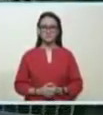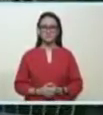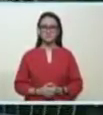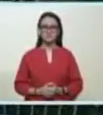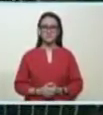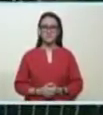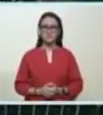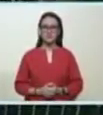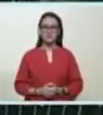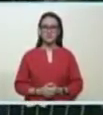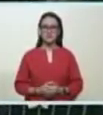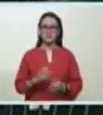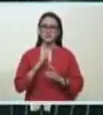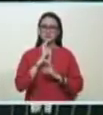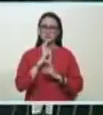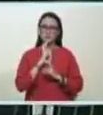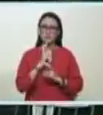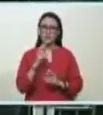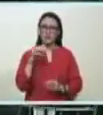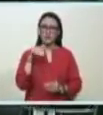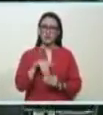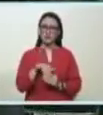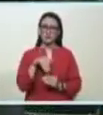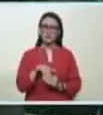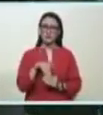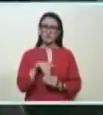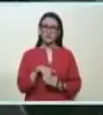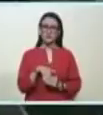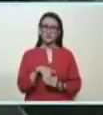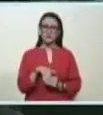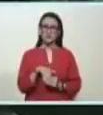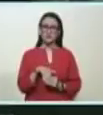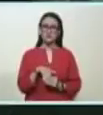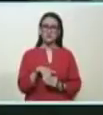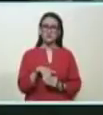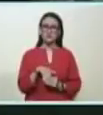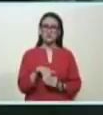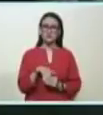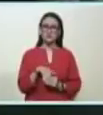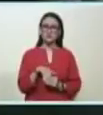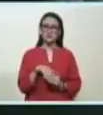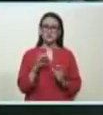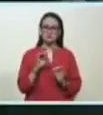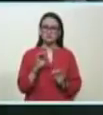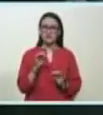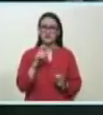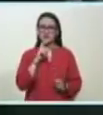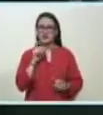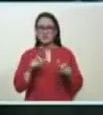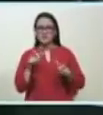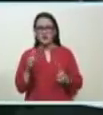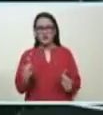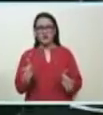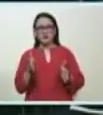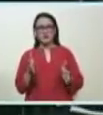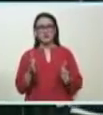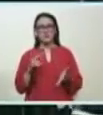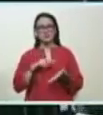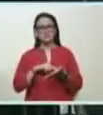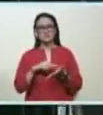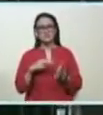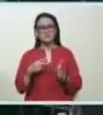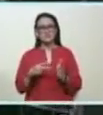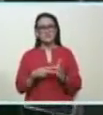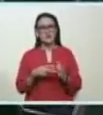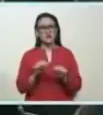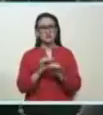Este resultado electoral, más allá de quienes resultaron ganadores y ganadoras, es la expresión